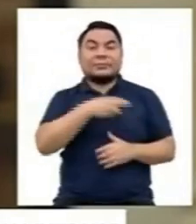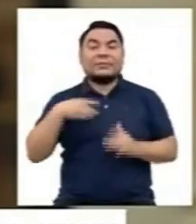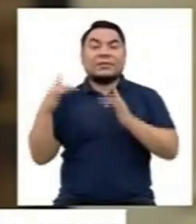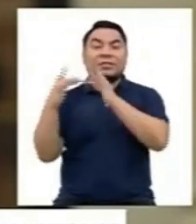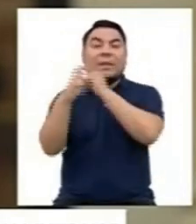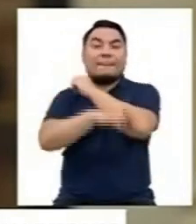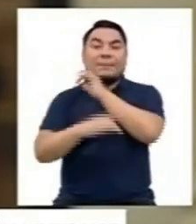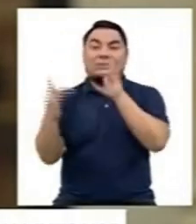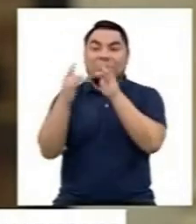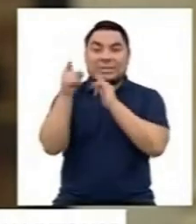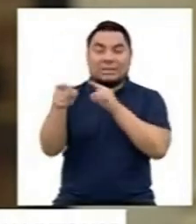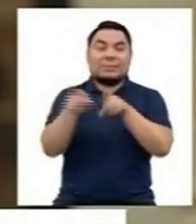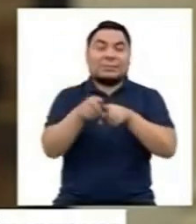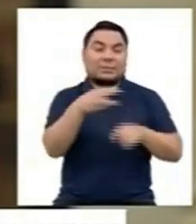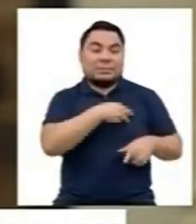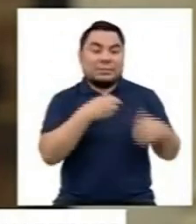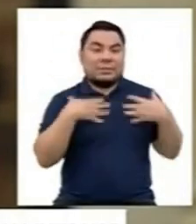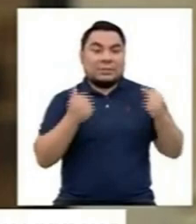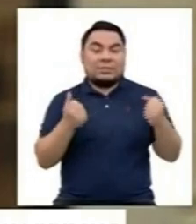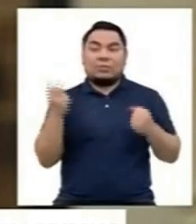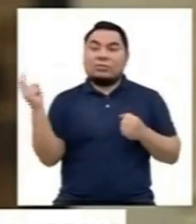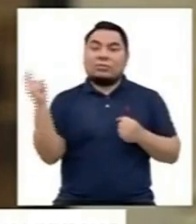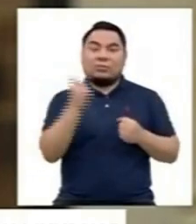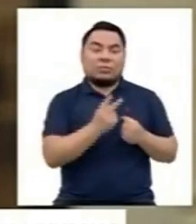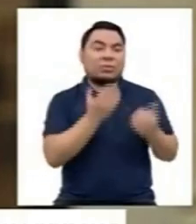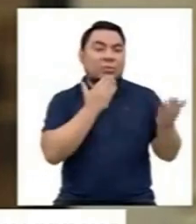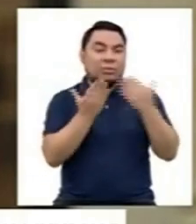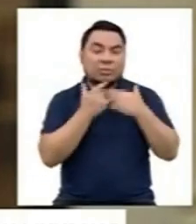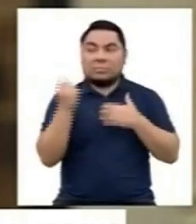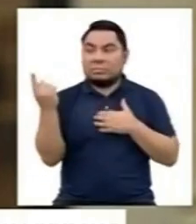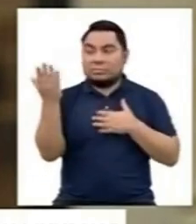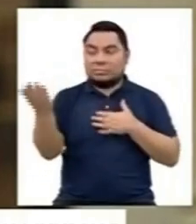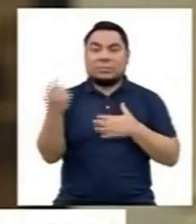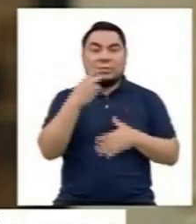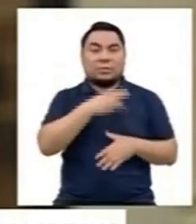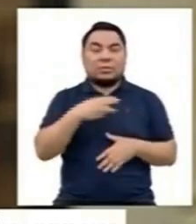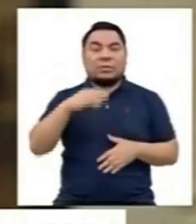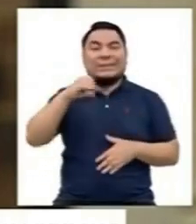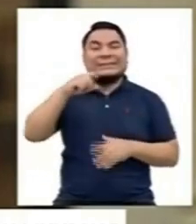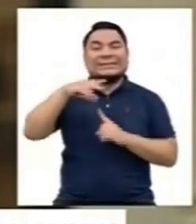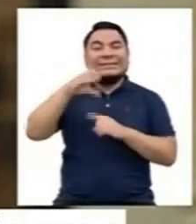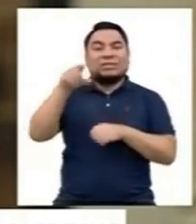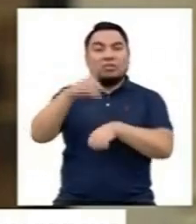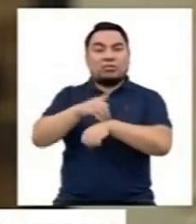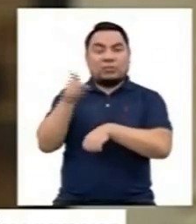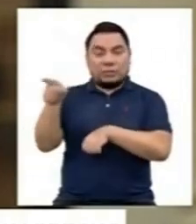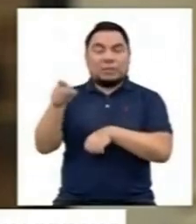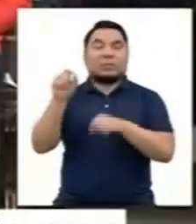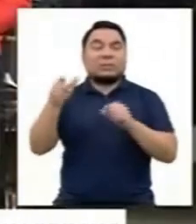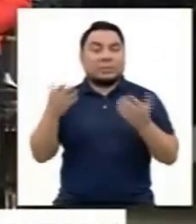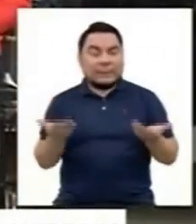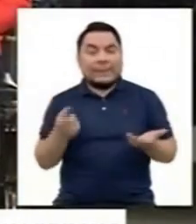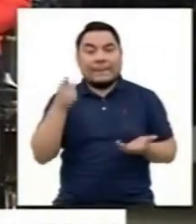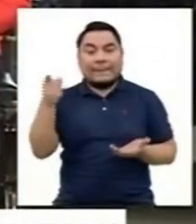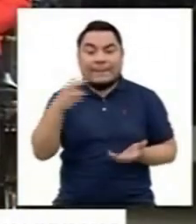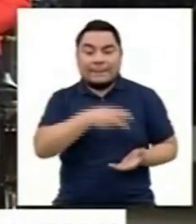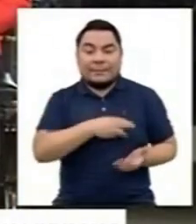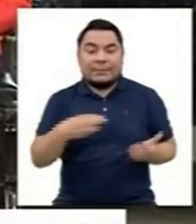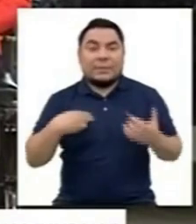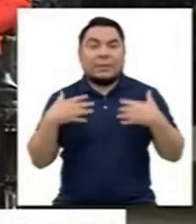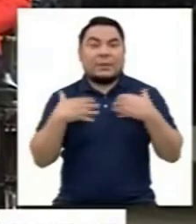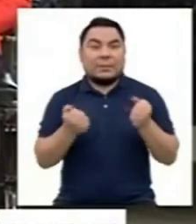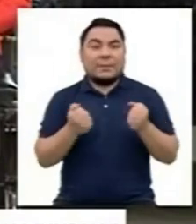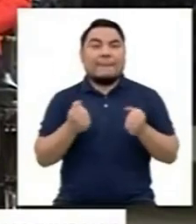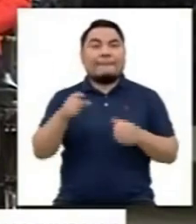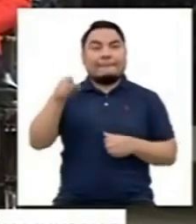brindar una determinada cantidad. Y es por eso que el Perú, para cubrir su demanda, somos más o menos 33 a 34 millones